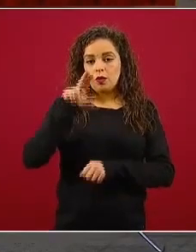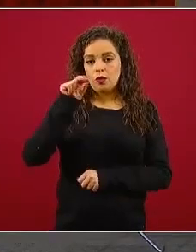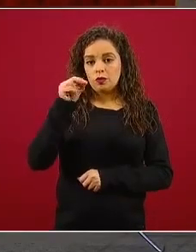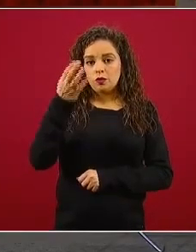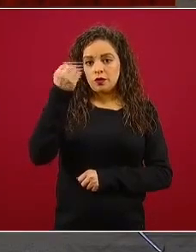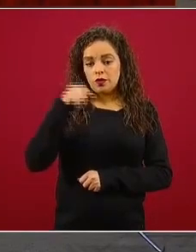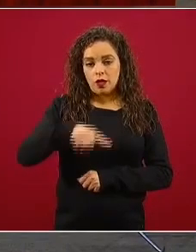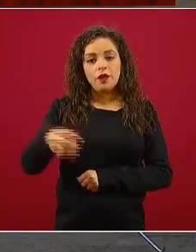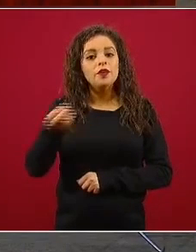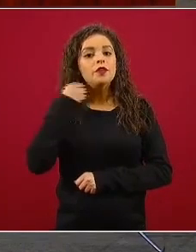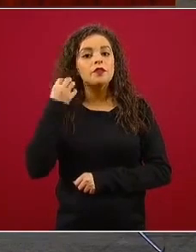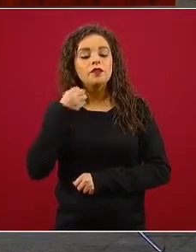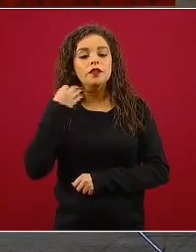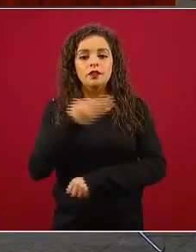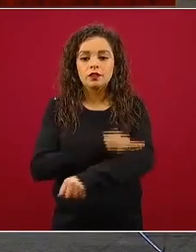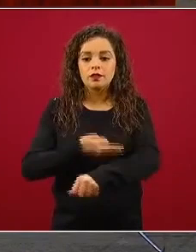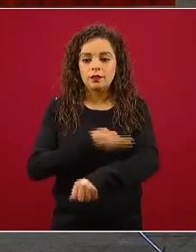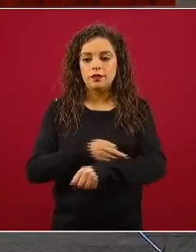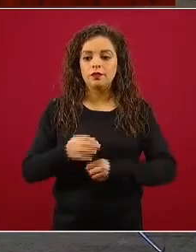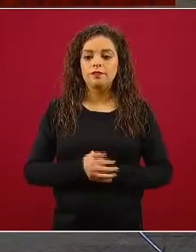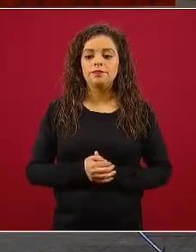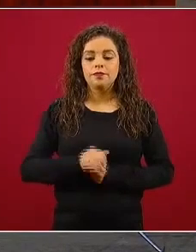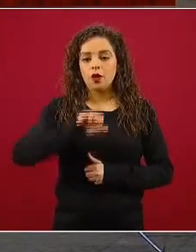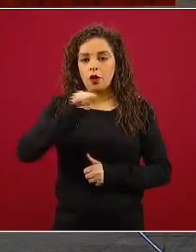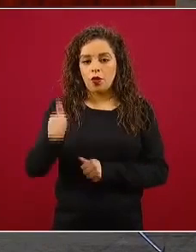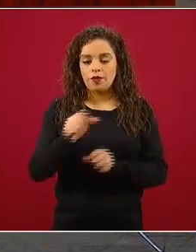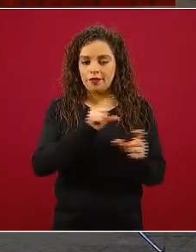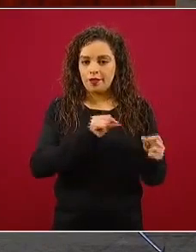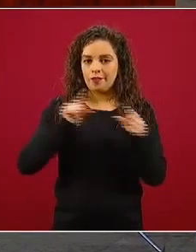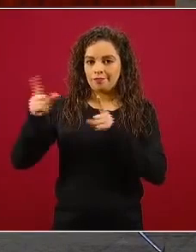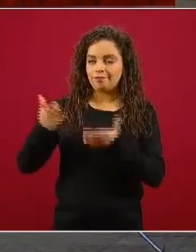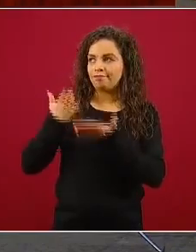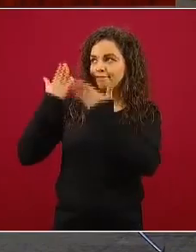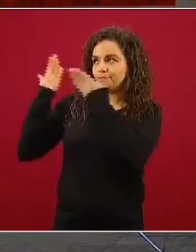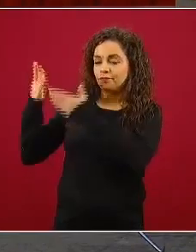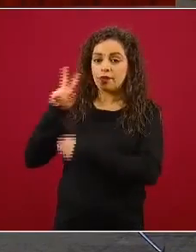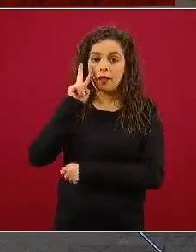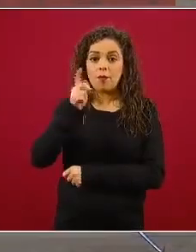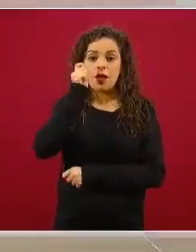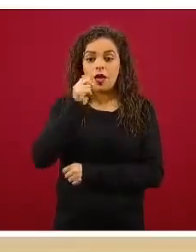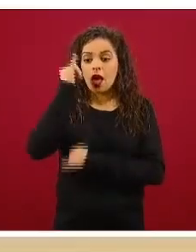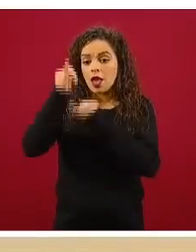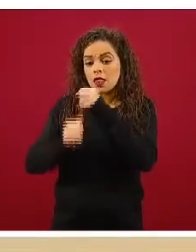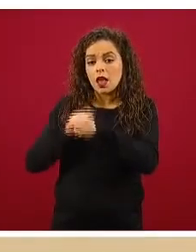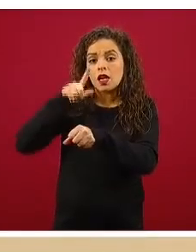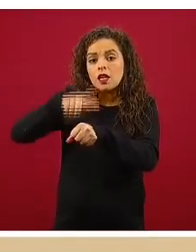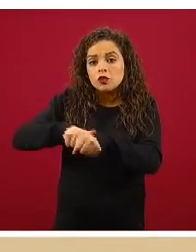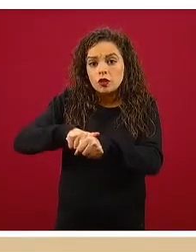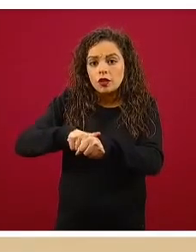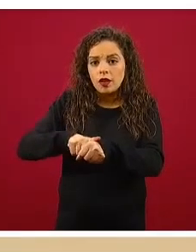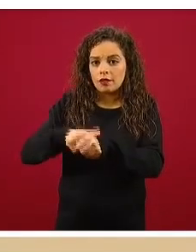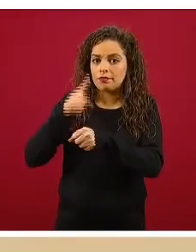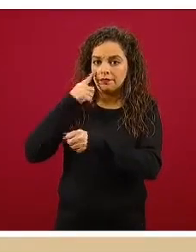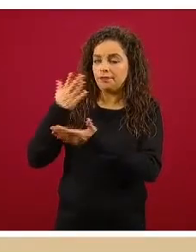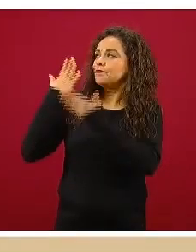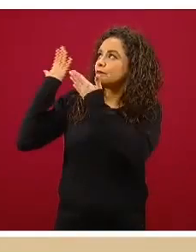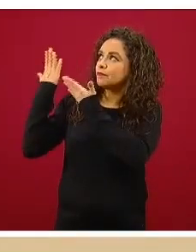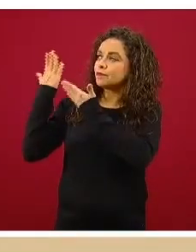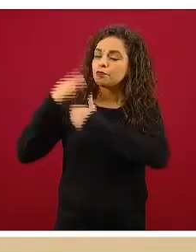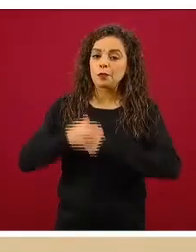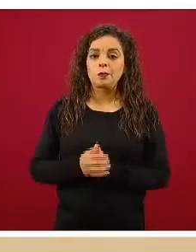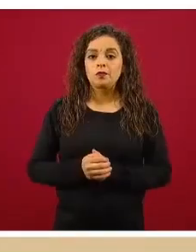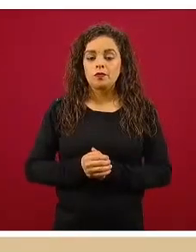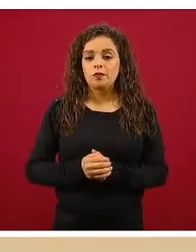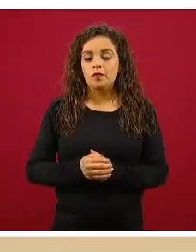actualizar los datos. Veamos primeramente en la siguiente diapositiva los datos internacionales. La variación, ustedes pueden ver, es